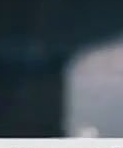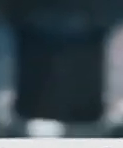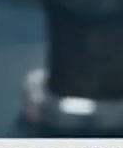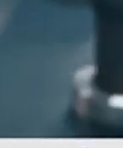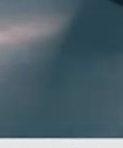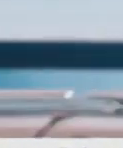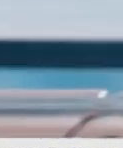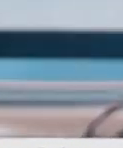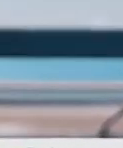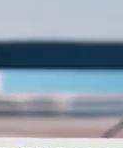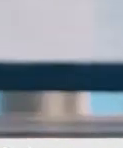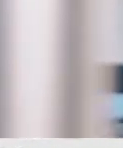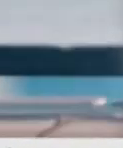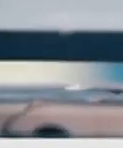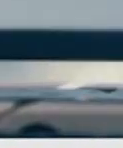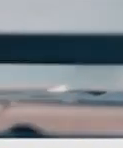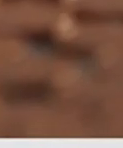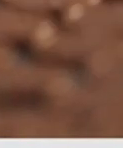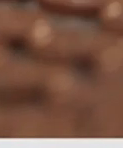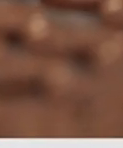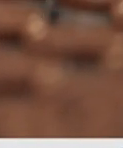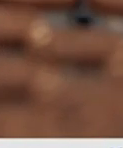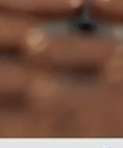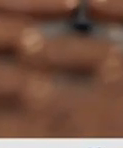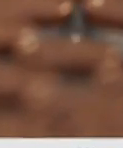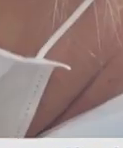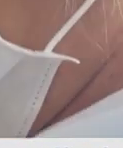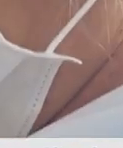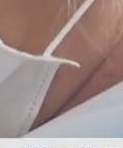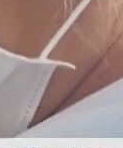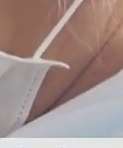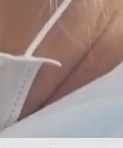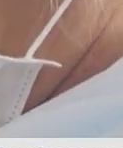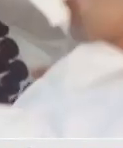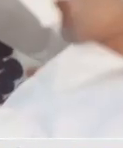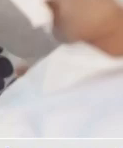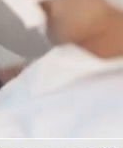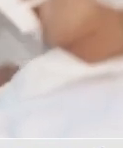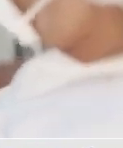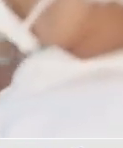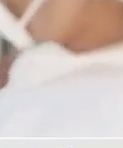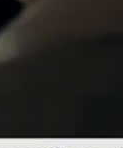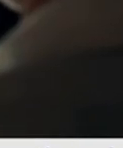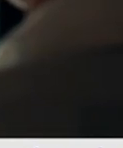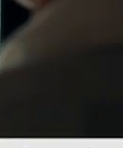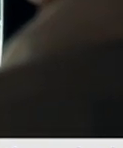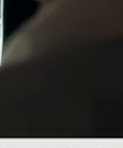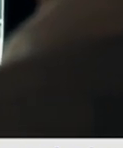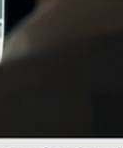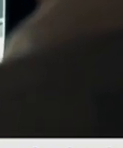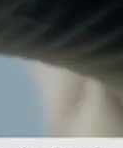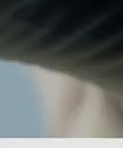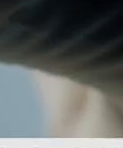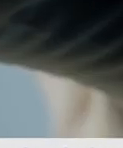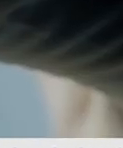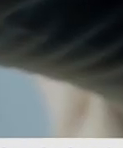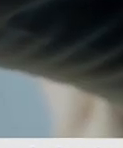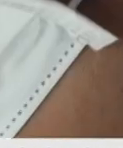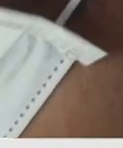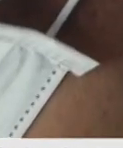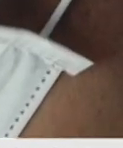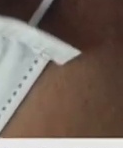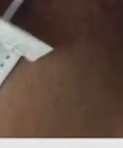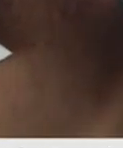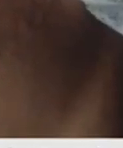más. Voy a llevar en mi hombro una dosis de conocimientos, de experiencias, del tiempo y esfuerzo de